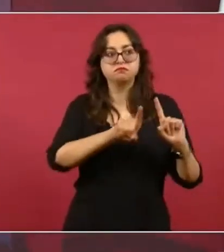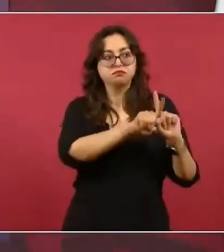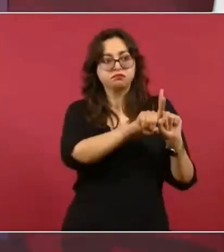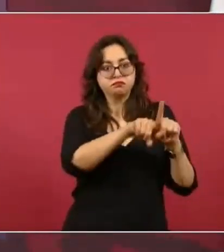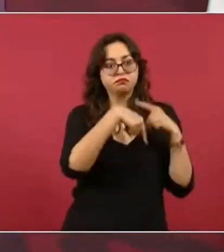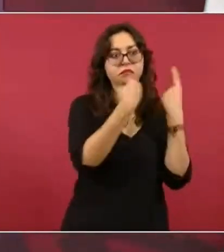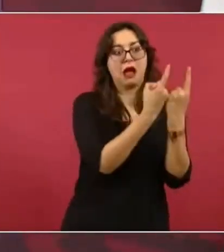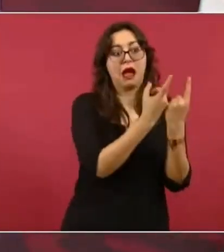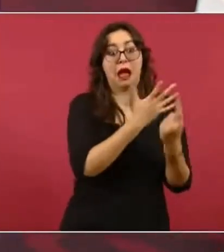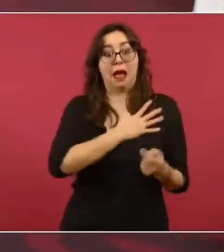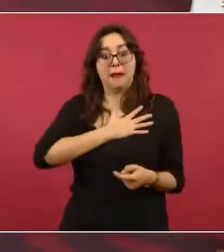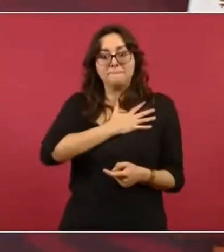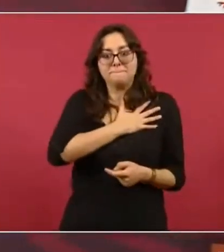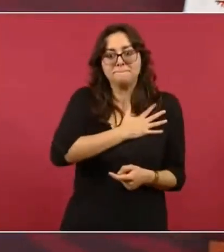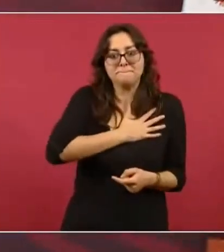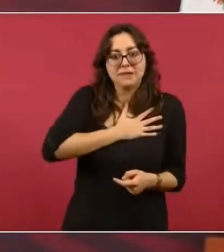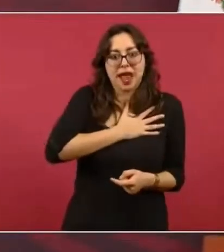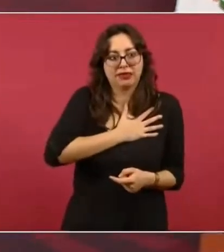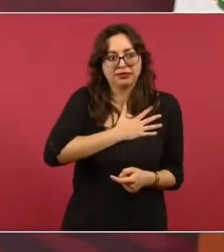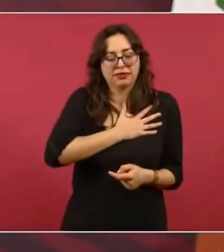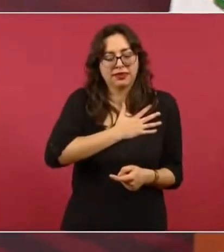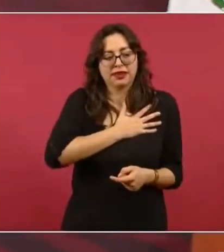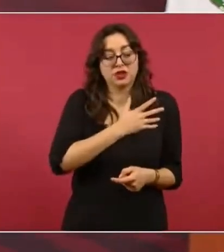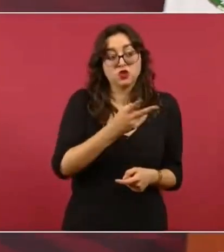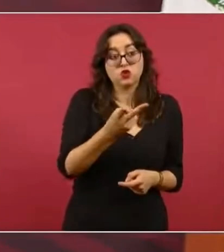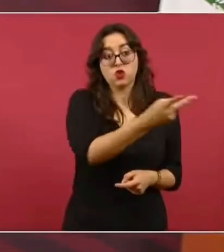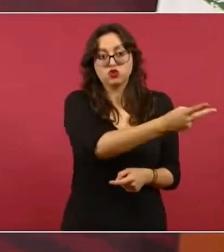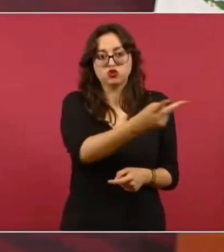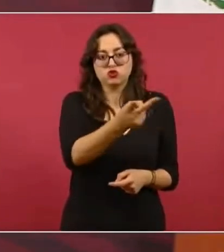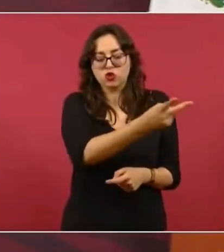Y con el ayudante,